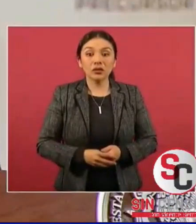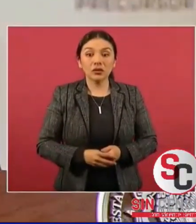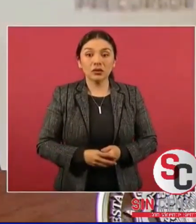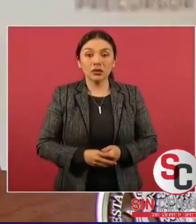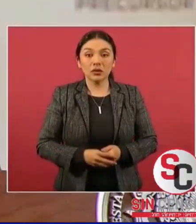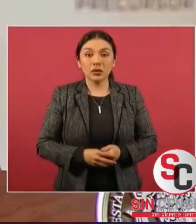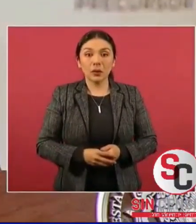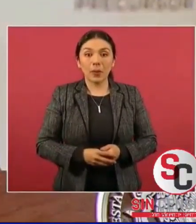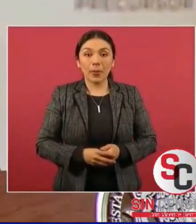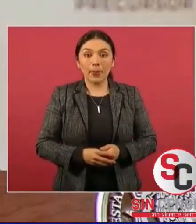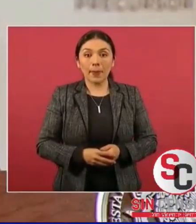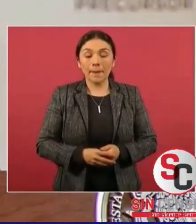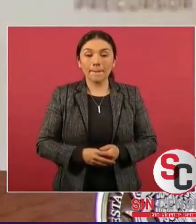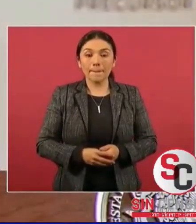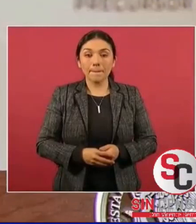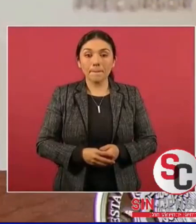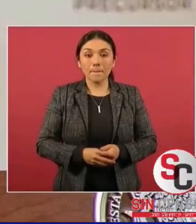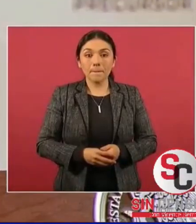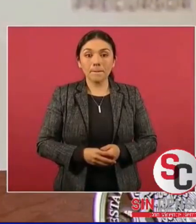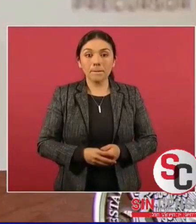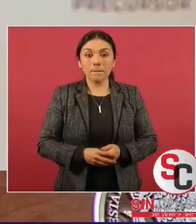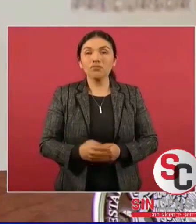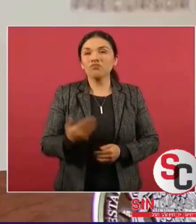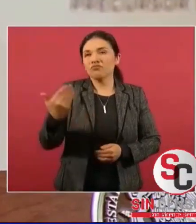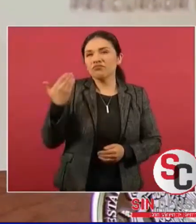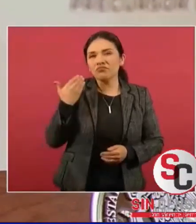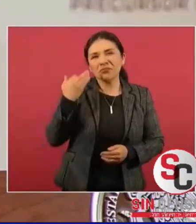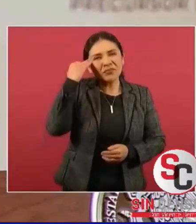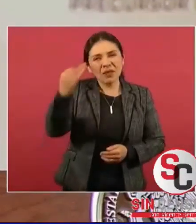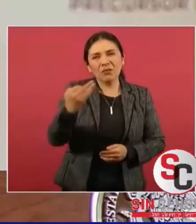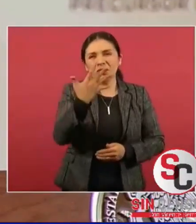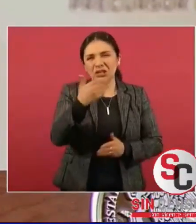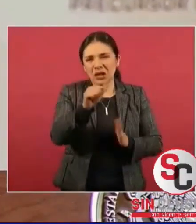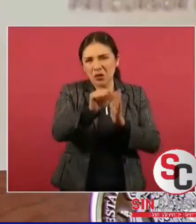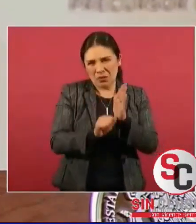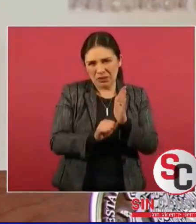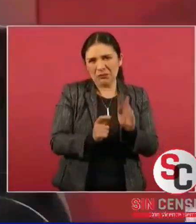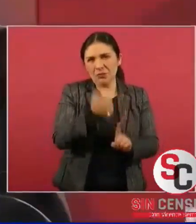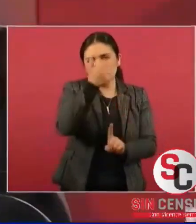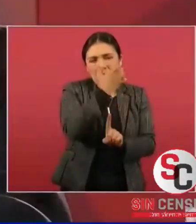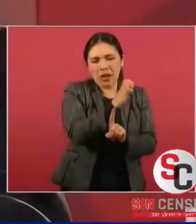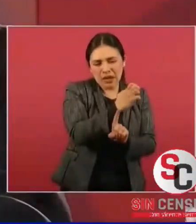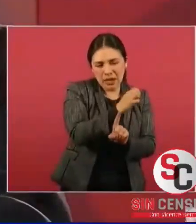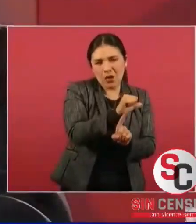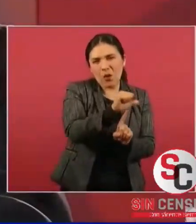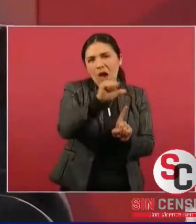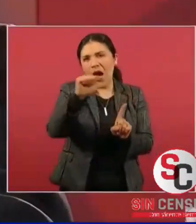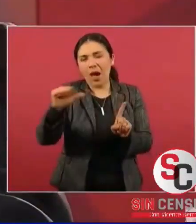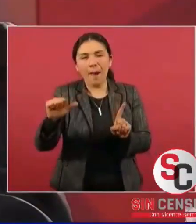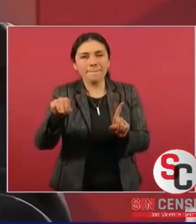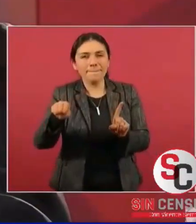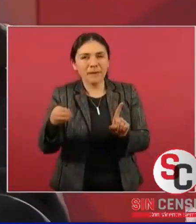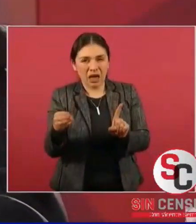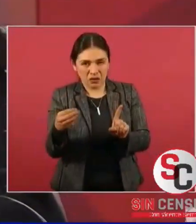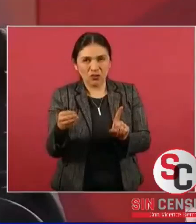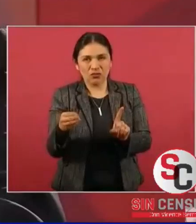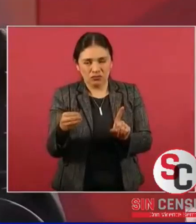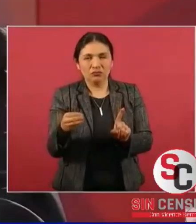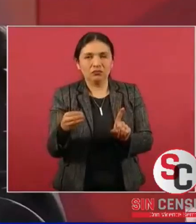déjeme rescatar algo que dijo el presidente Andrés Manuel López Obrador. El